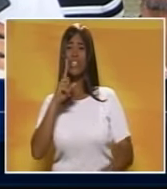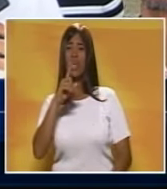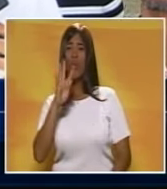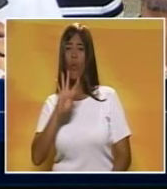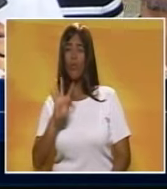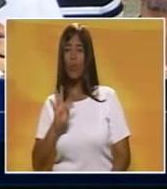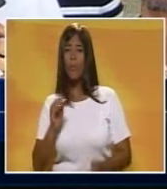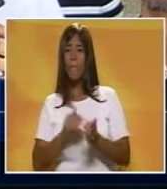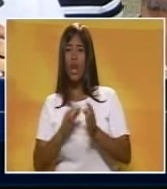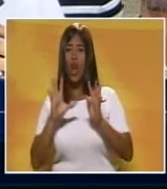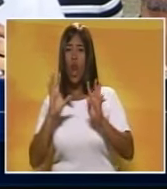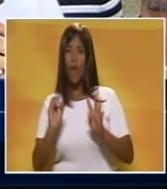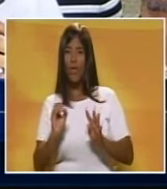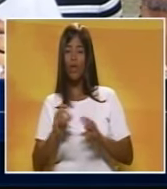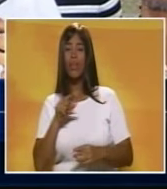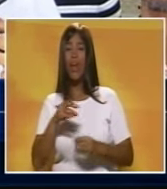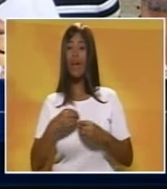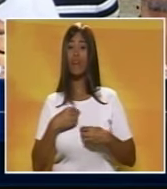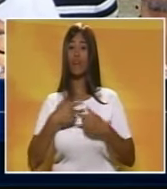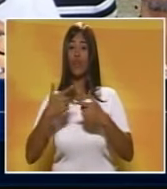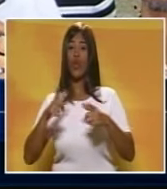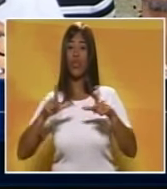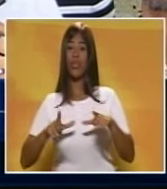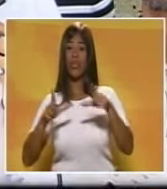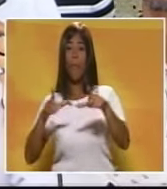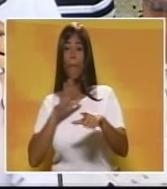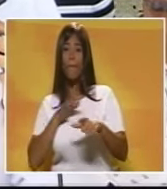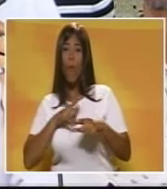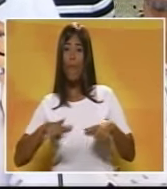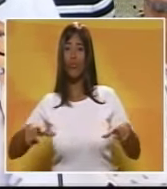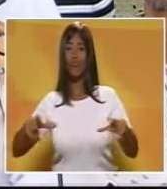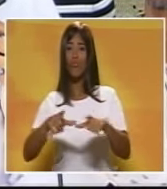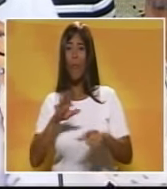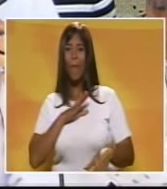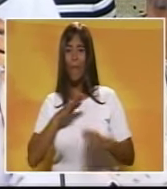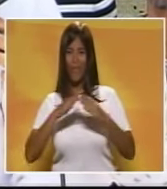1.144.090 y entregado el título de tierra urbana número